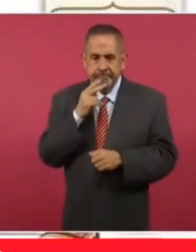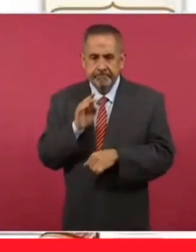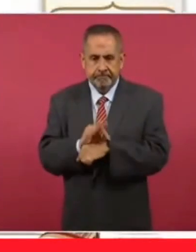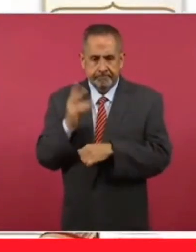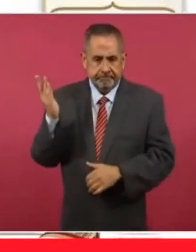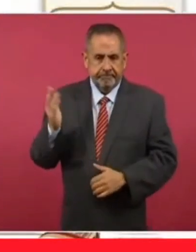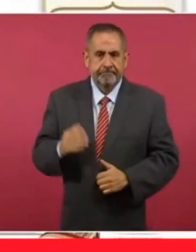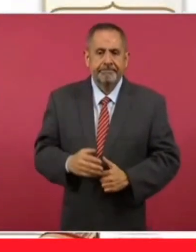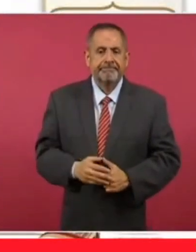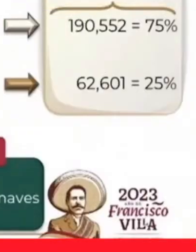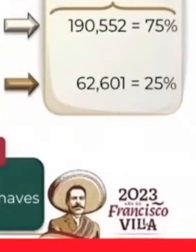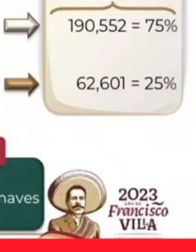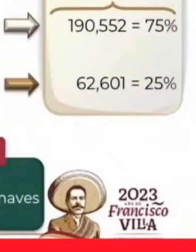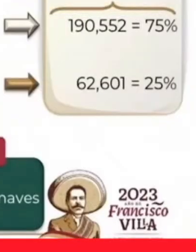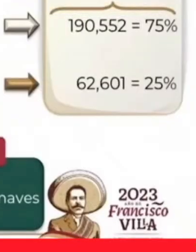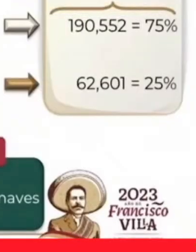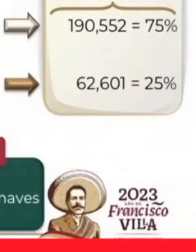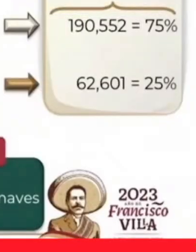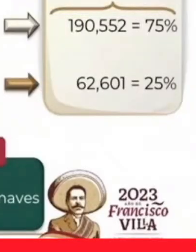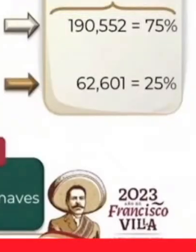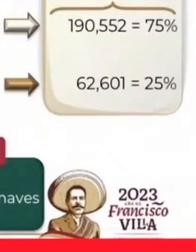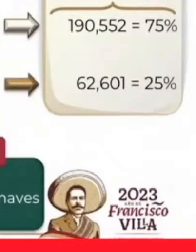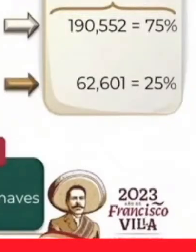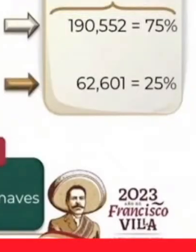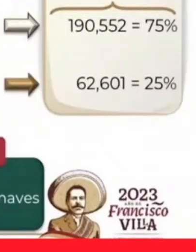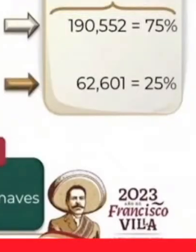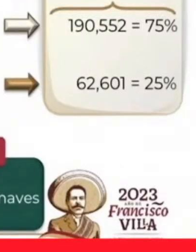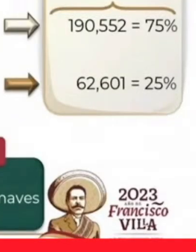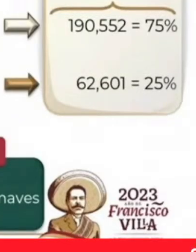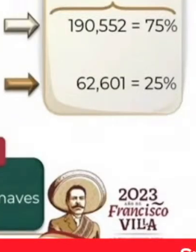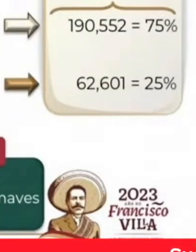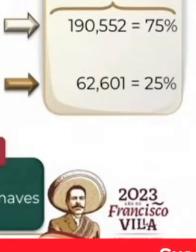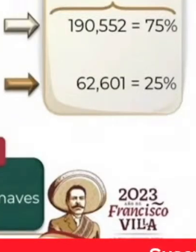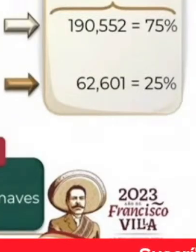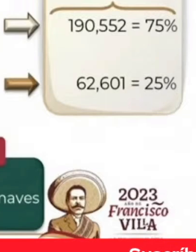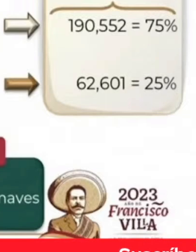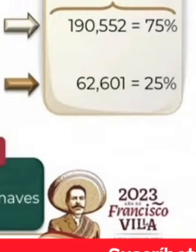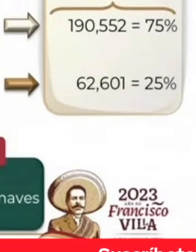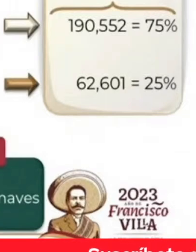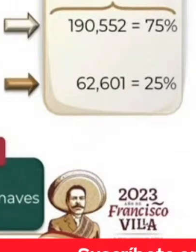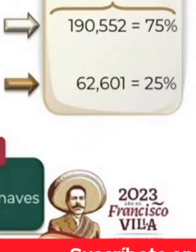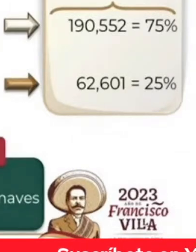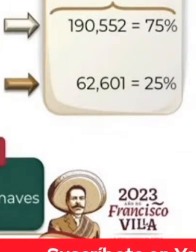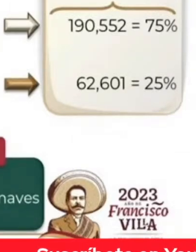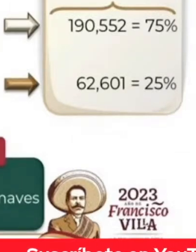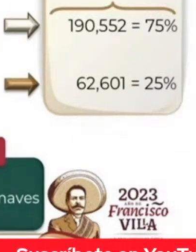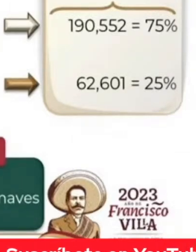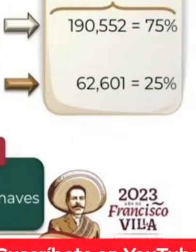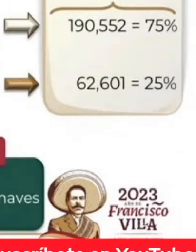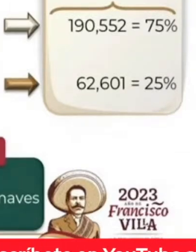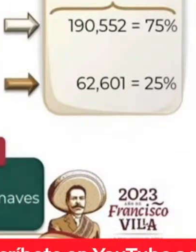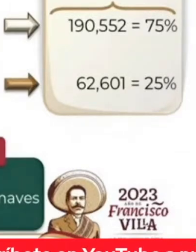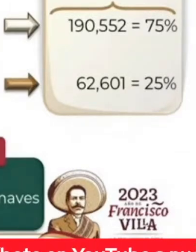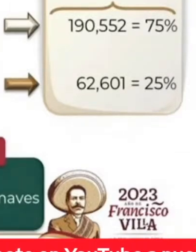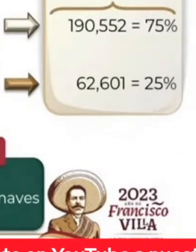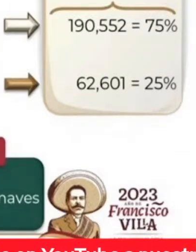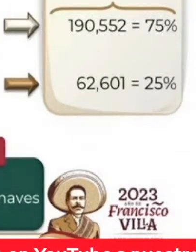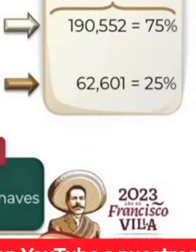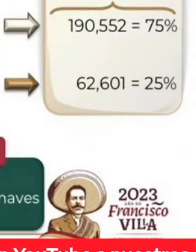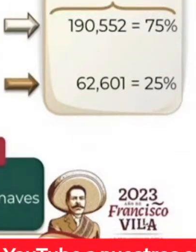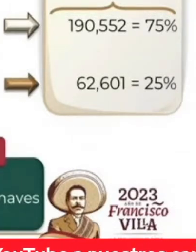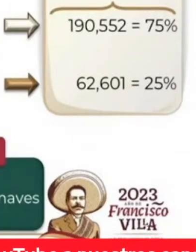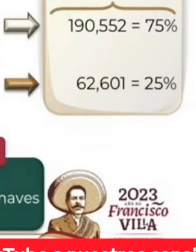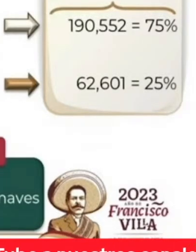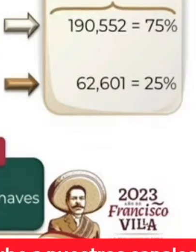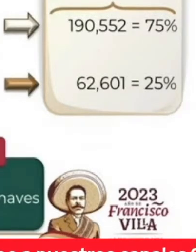esa seguridad la que sigue estas son diez acciones que vamos a ir viendo una por una donde hay desplegados treinta y un mil seiscientos